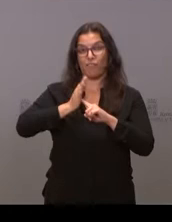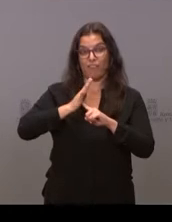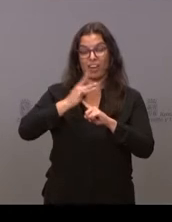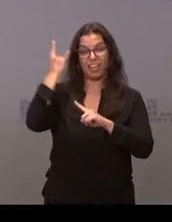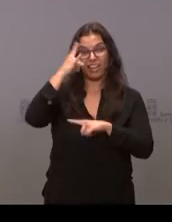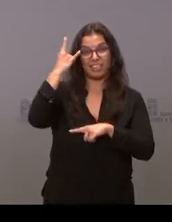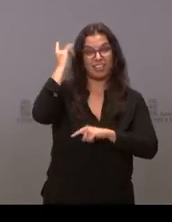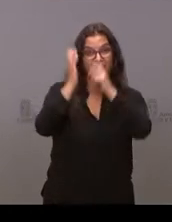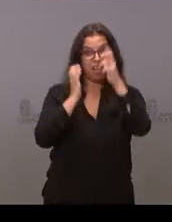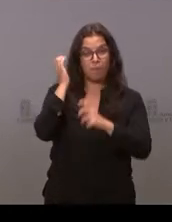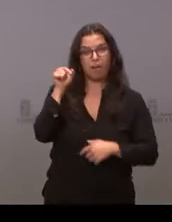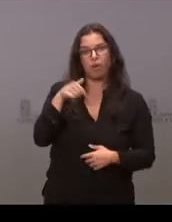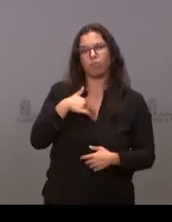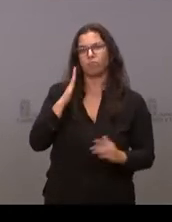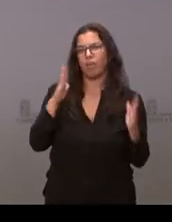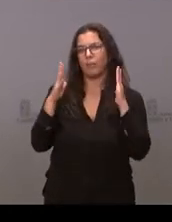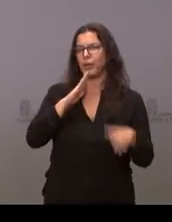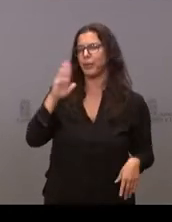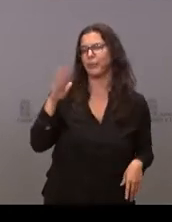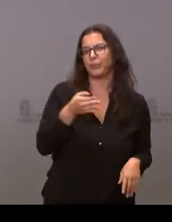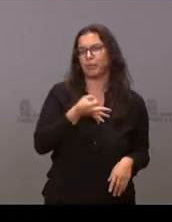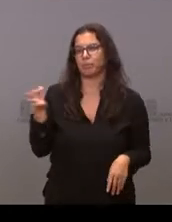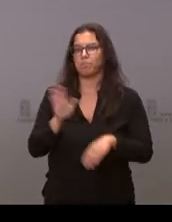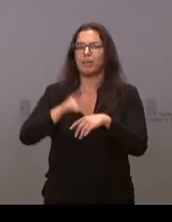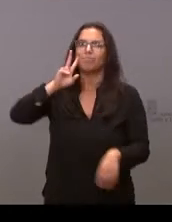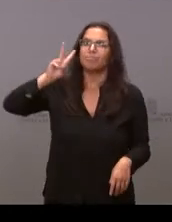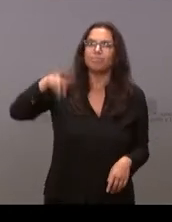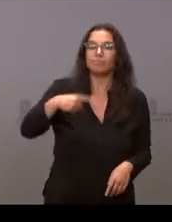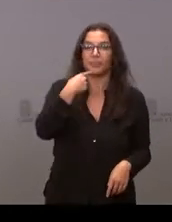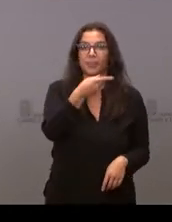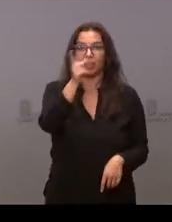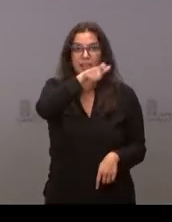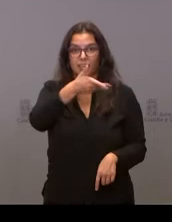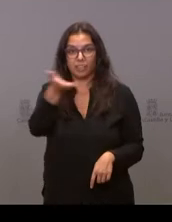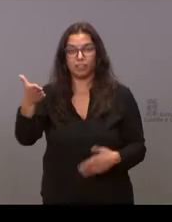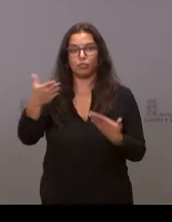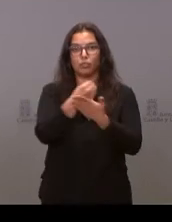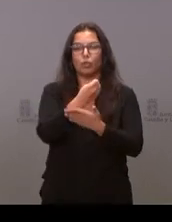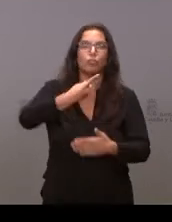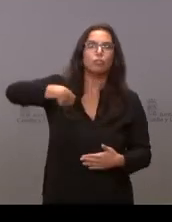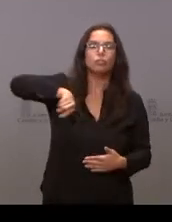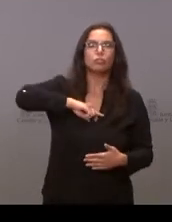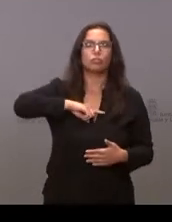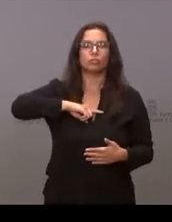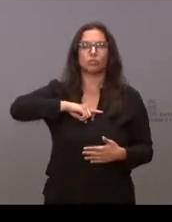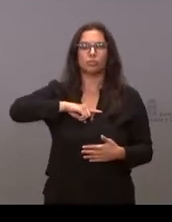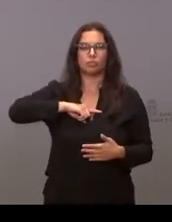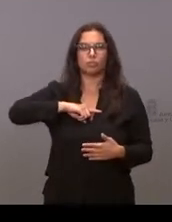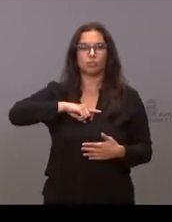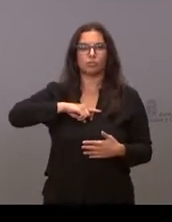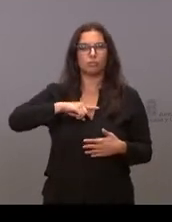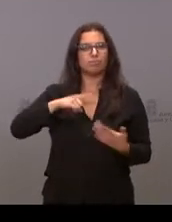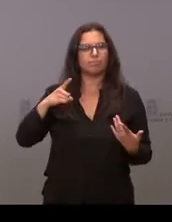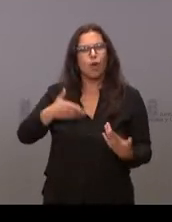buen momento para hacerles un reconocimiento y decirles a todos que somos muchos los que